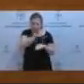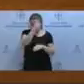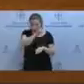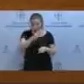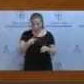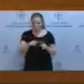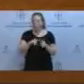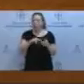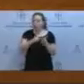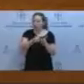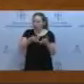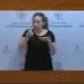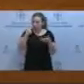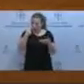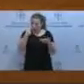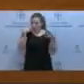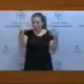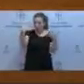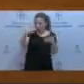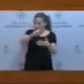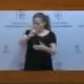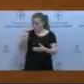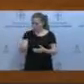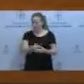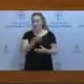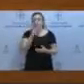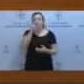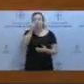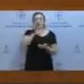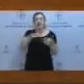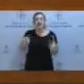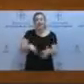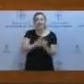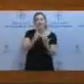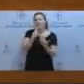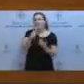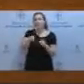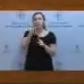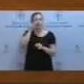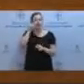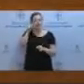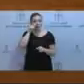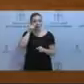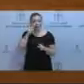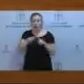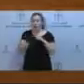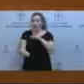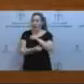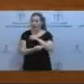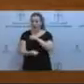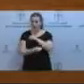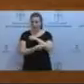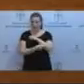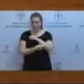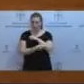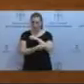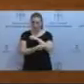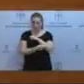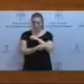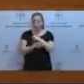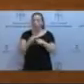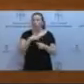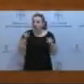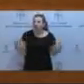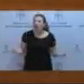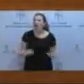sugerencias. En septiembre de 2016 nos dice dos cosas. El 2016, turísticamente, la estrategia. Podrán haber acciones, claro que sí. Podrán haber